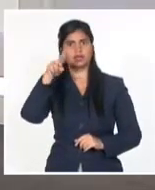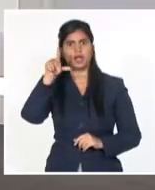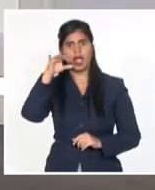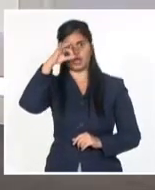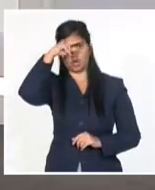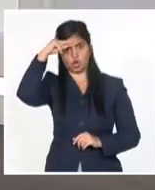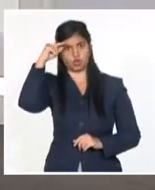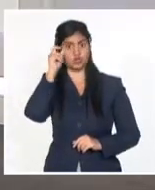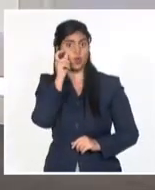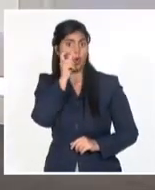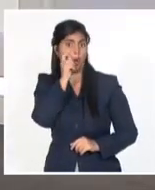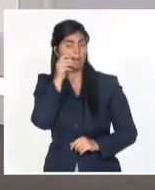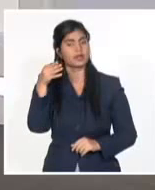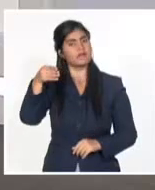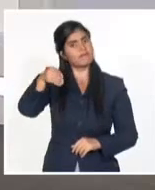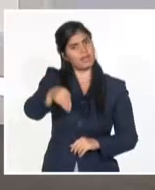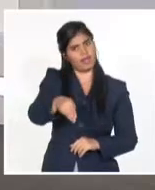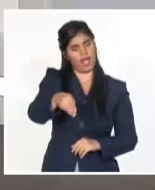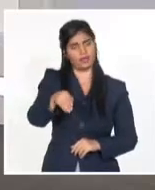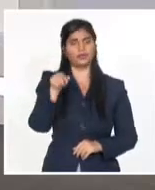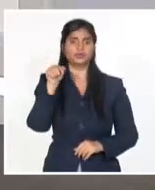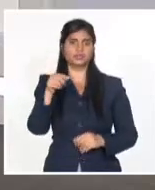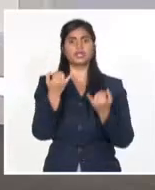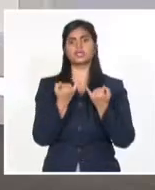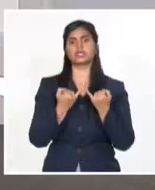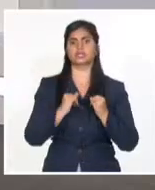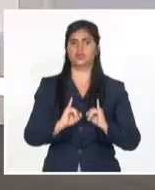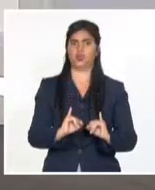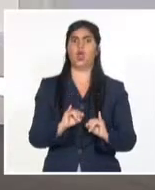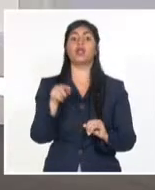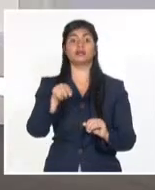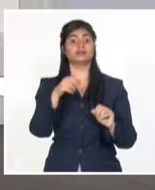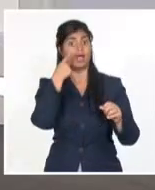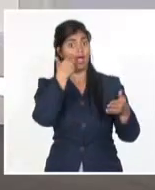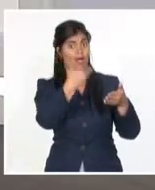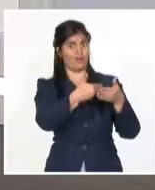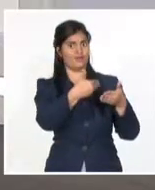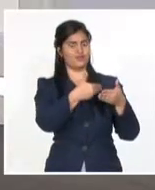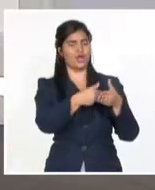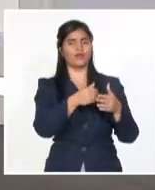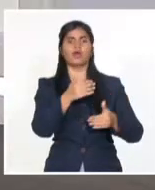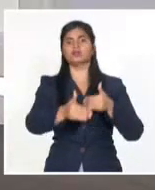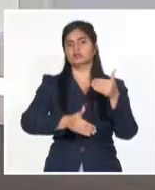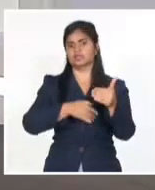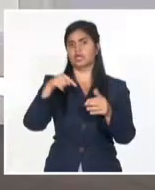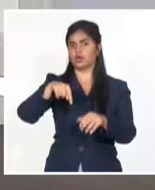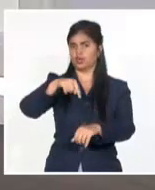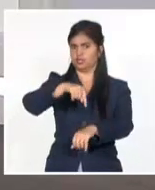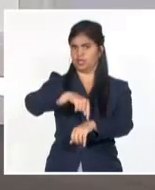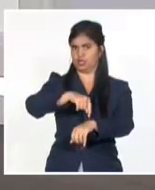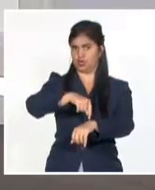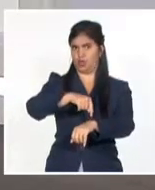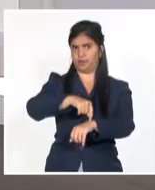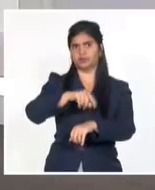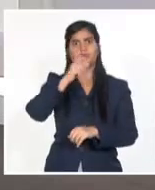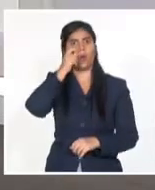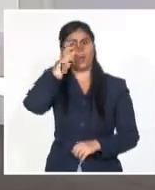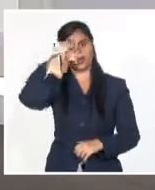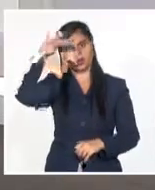a la discusión de las medallas en la plataforma individual. Y esa prueba está en desarrollo en estos momentos y el cubano va